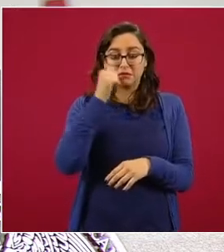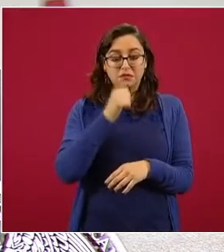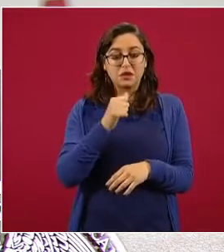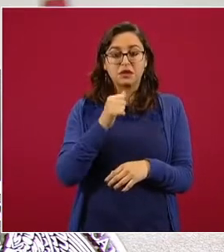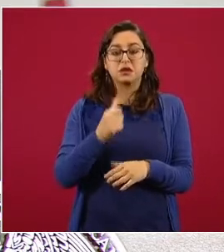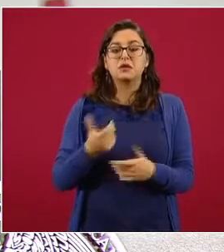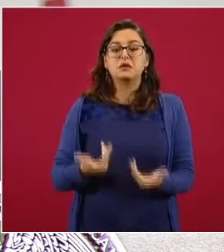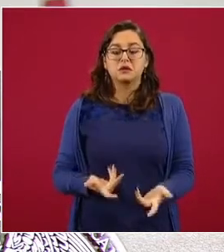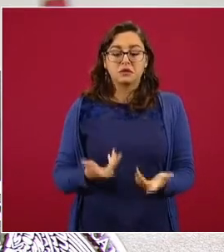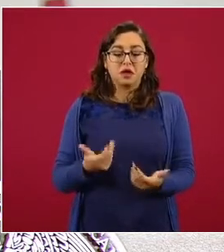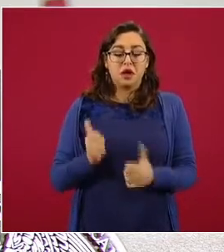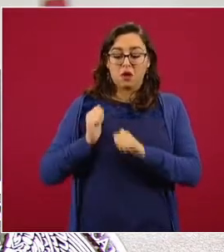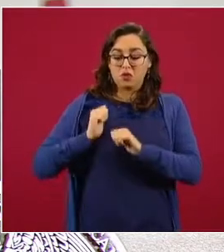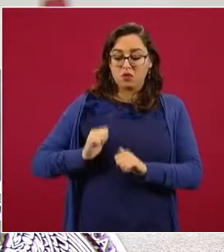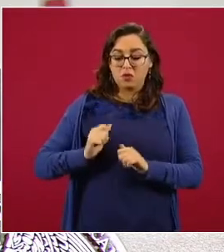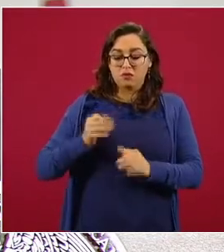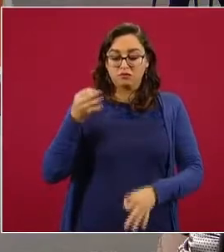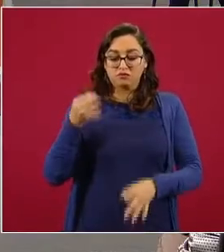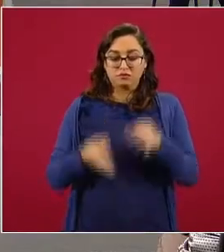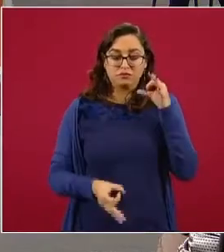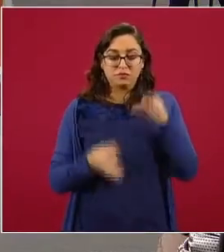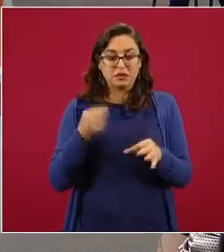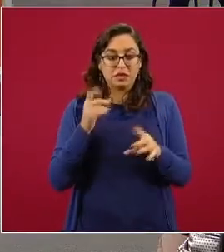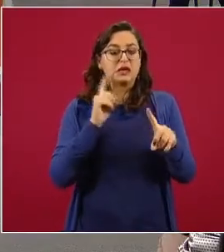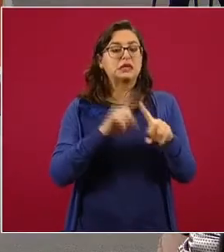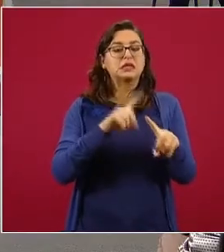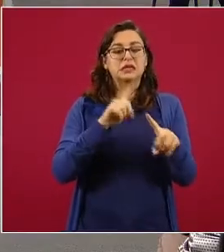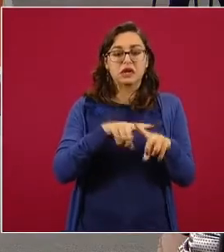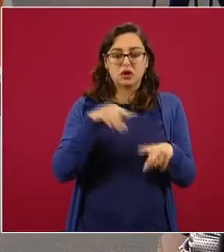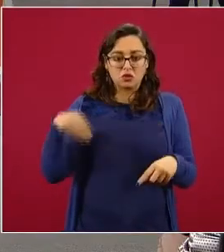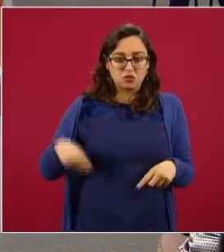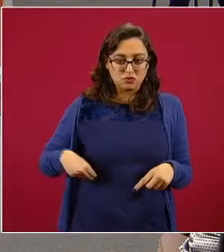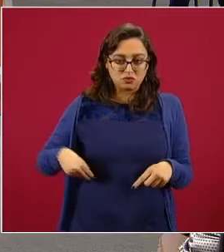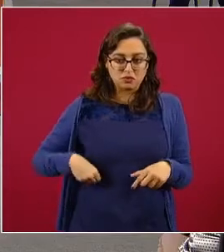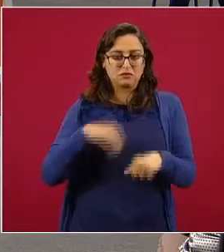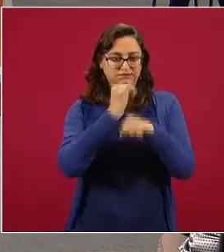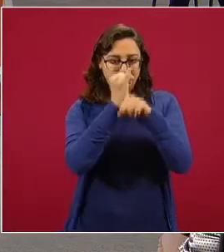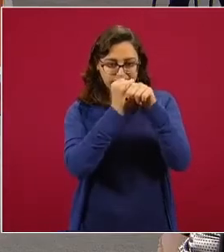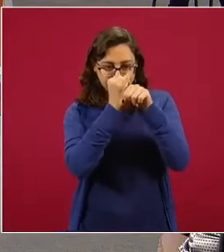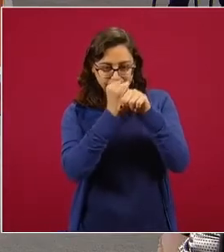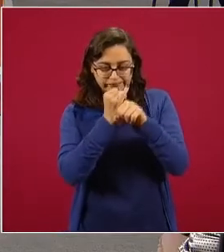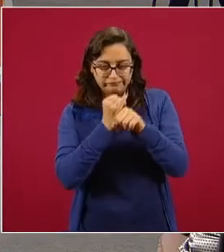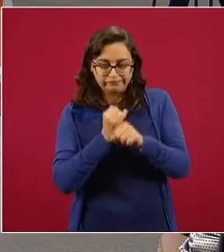autoridades ministeriales para deslindar las responsabilidades.